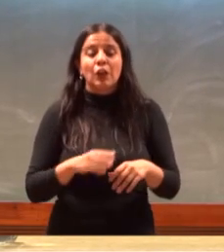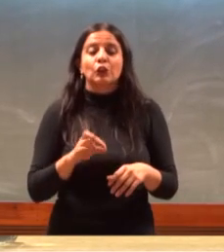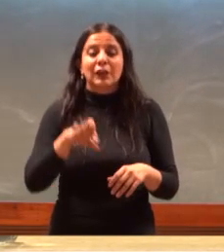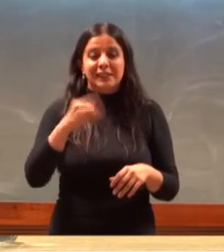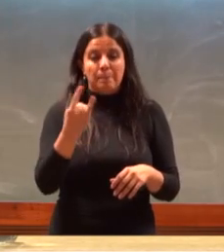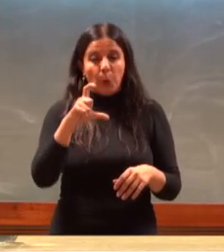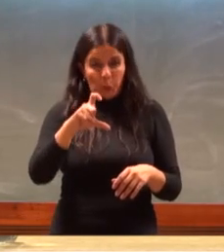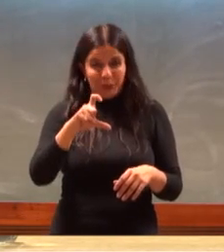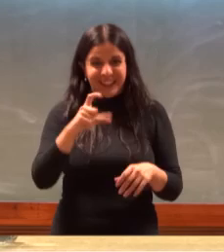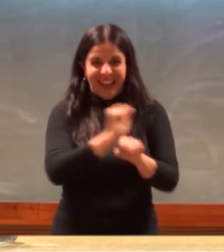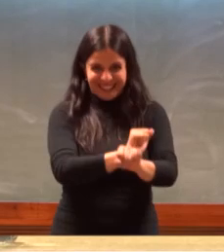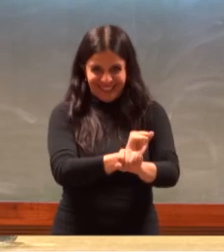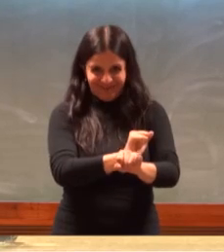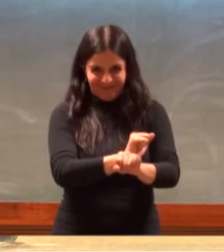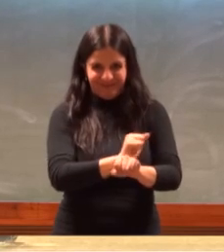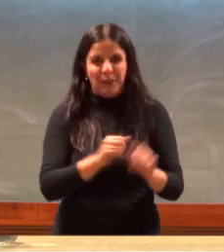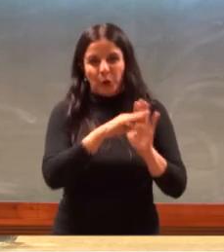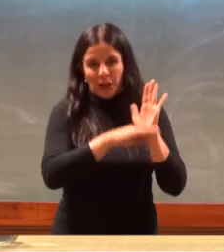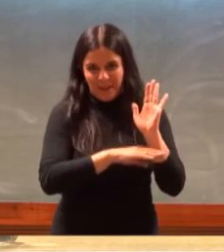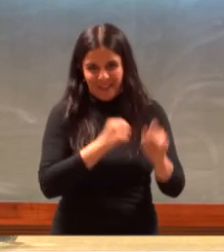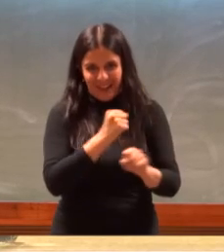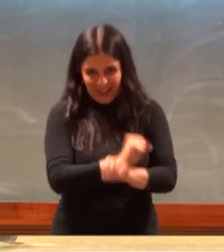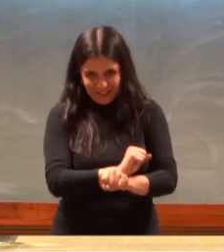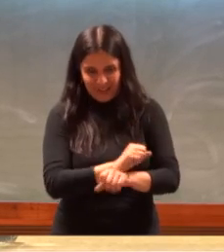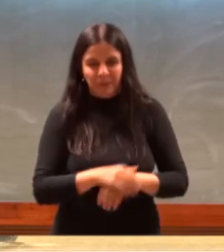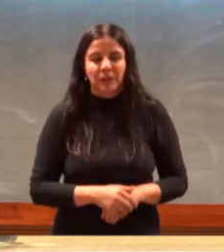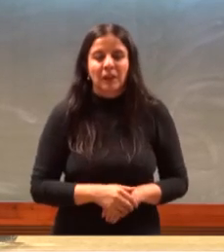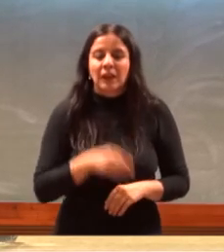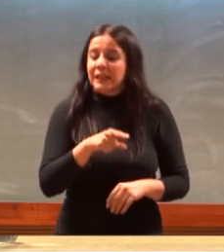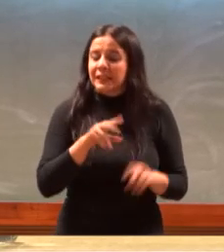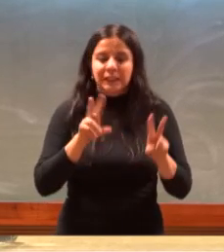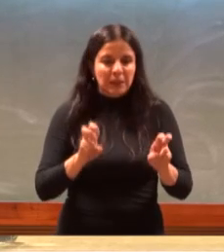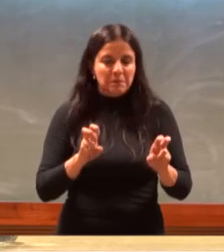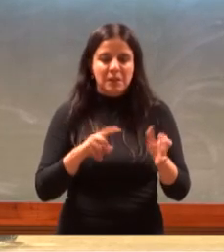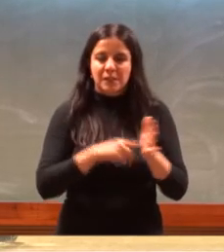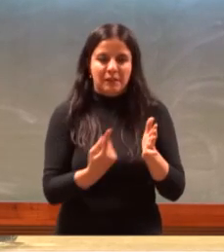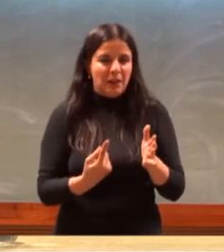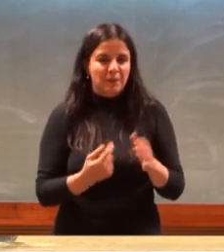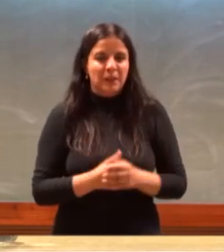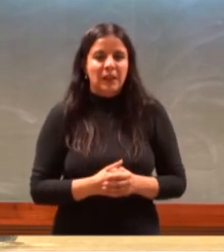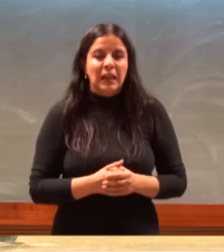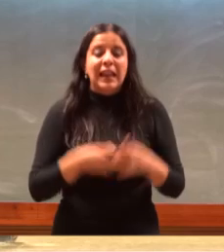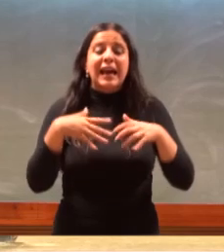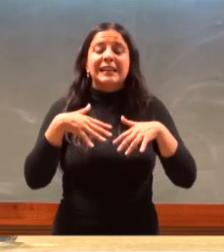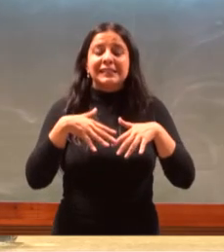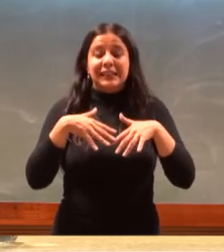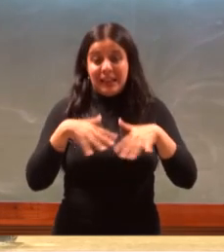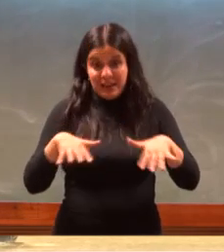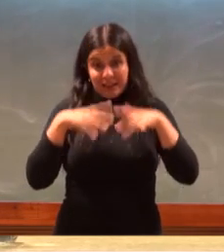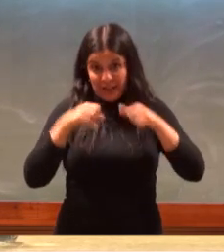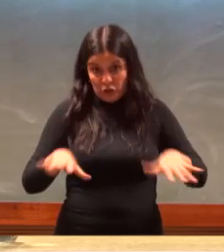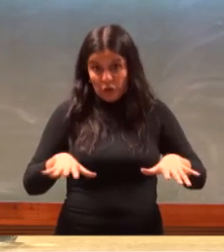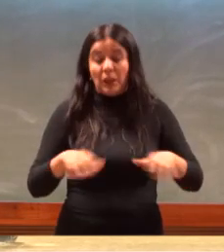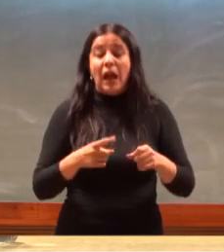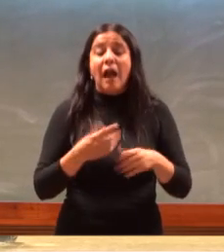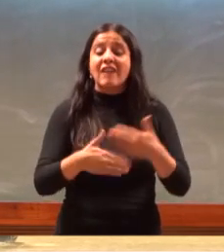cárcel el núcleo de estudios intervención en seguridad democrática este tema es central digo la secretaría de extensión avanzado con la creación de un núcleo